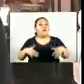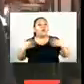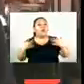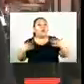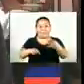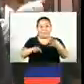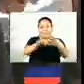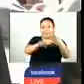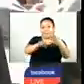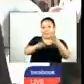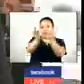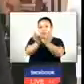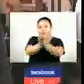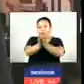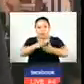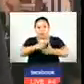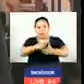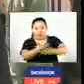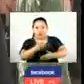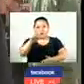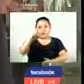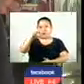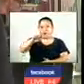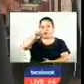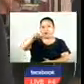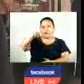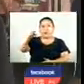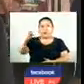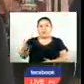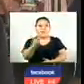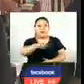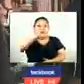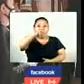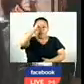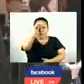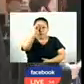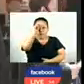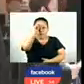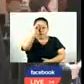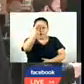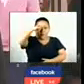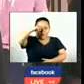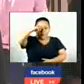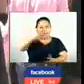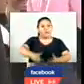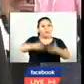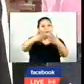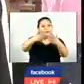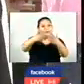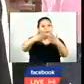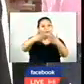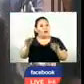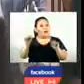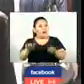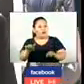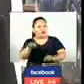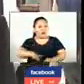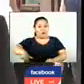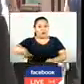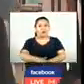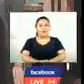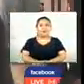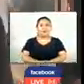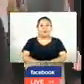finales de mayo California donó 10 mil vacunas para trabajadores mexicanos de empresas estadounidenses que operan en esta ciudad